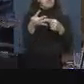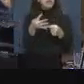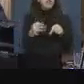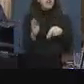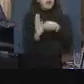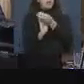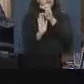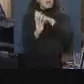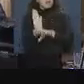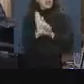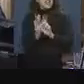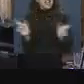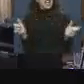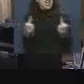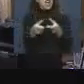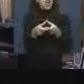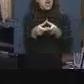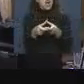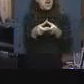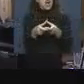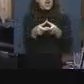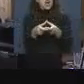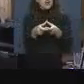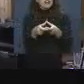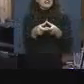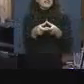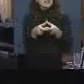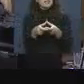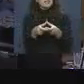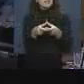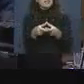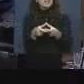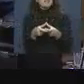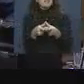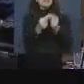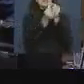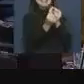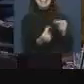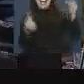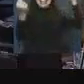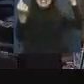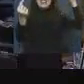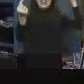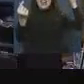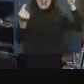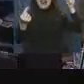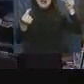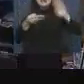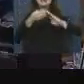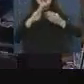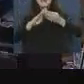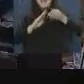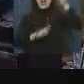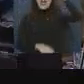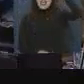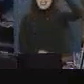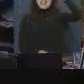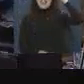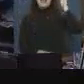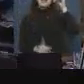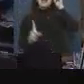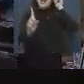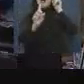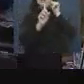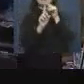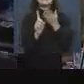que crea el consejo No es cierto el consejo En definitiva Nacional de los pueblos indígenas y los consejos de pueblo va en la